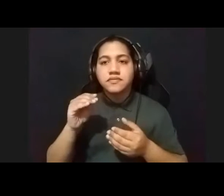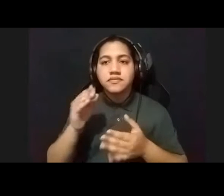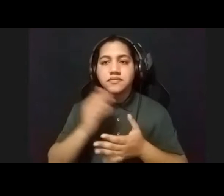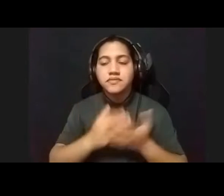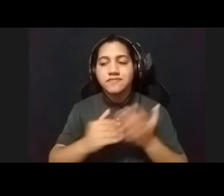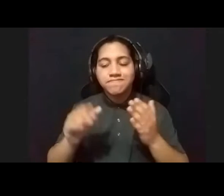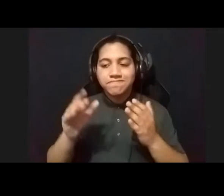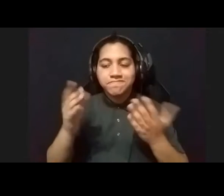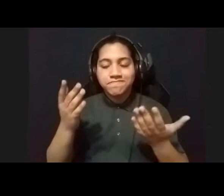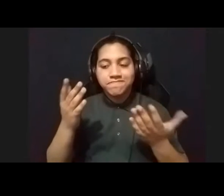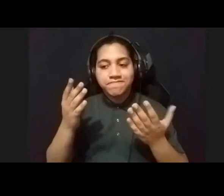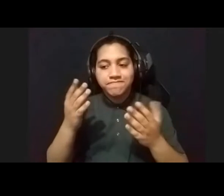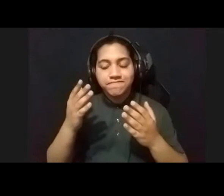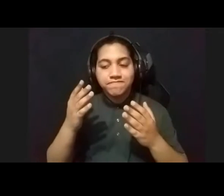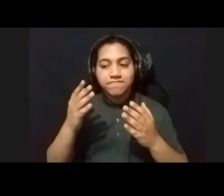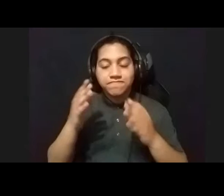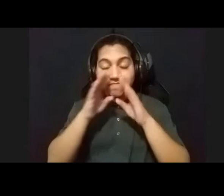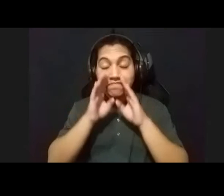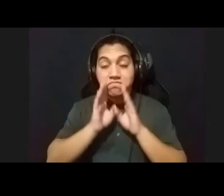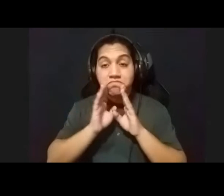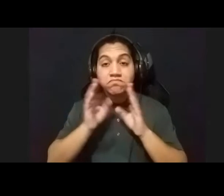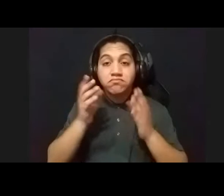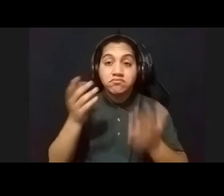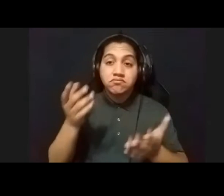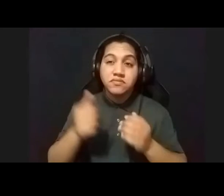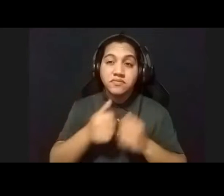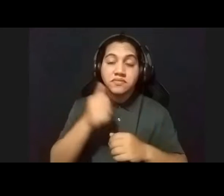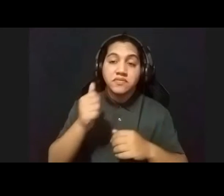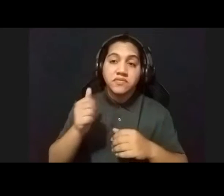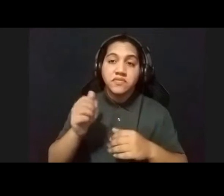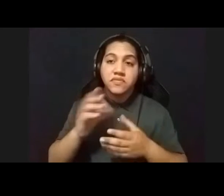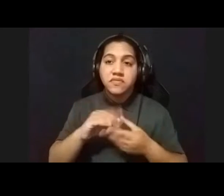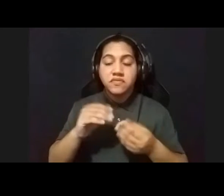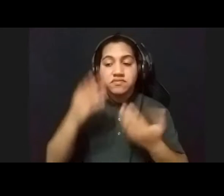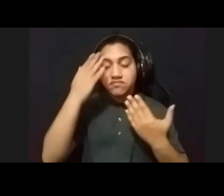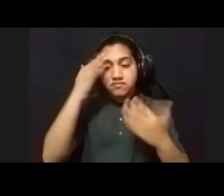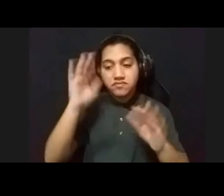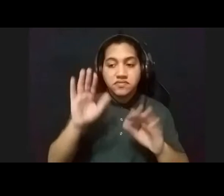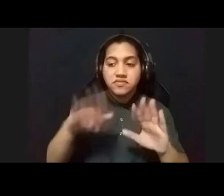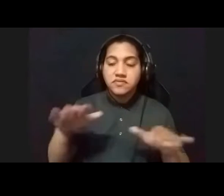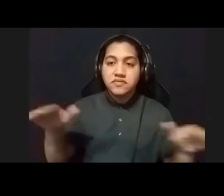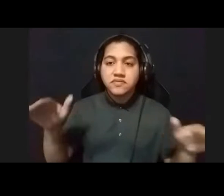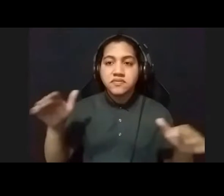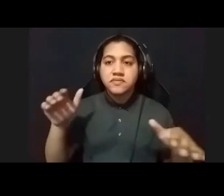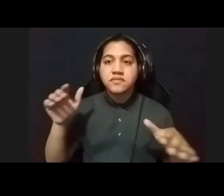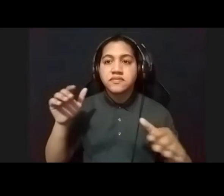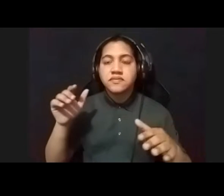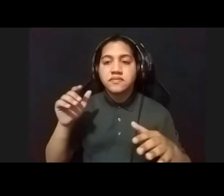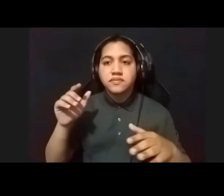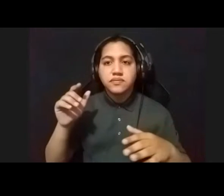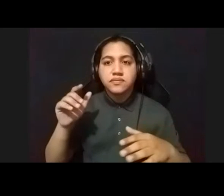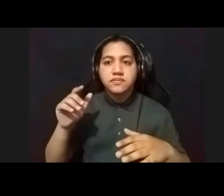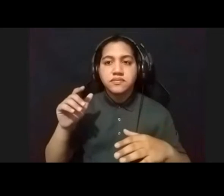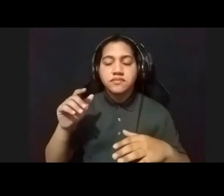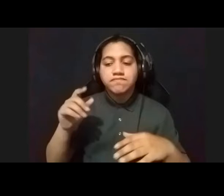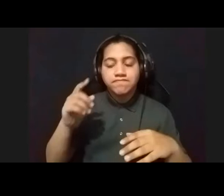pena saber que la gran mayoría de nuestros cuentos son desconocidos por nuestros niños. Y creo